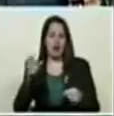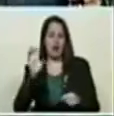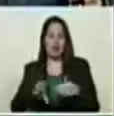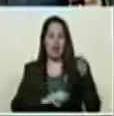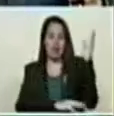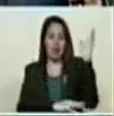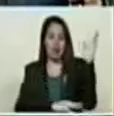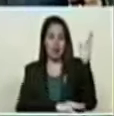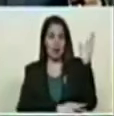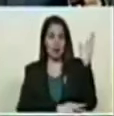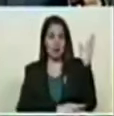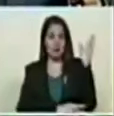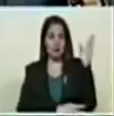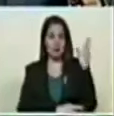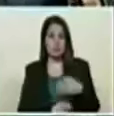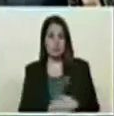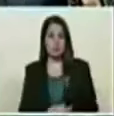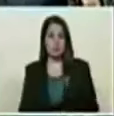Henry Falcón,